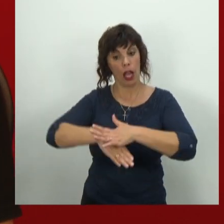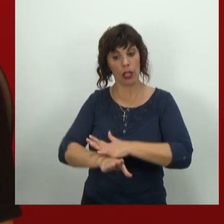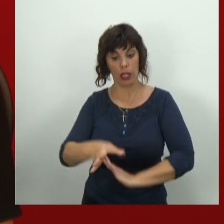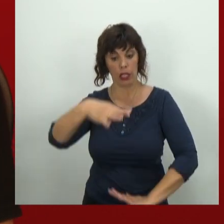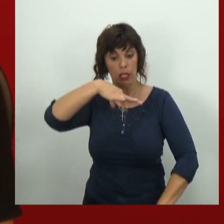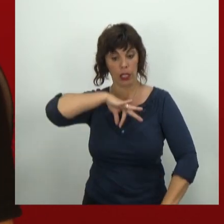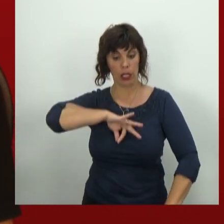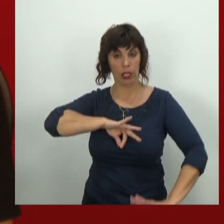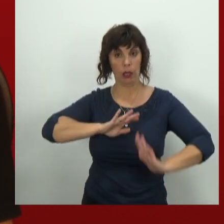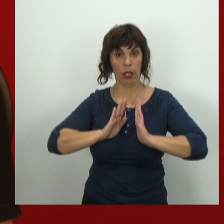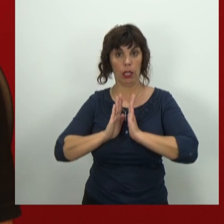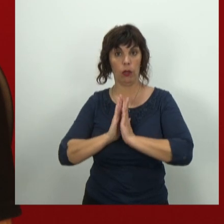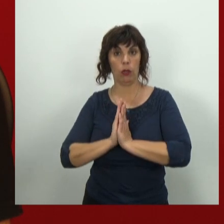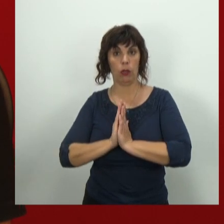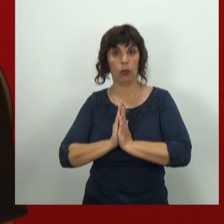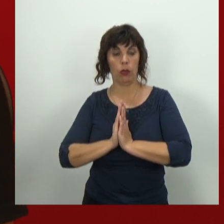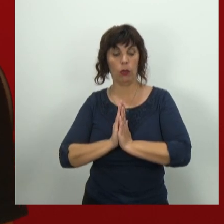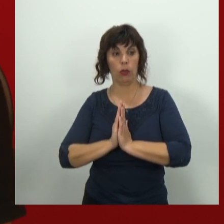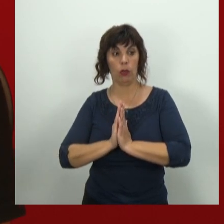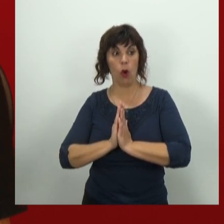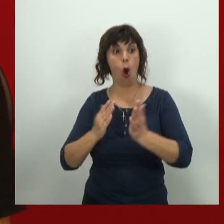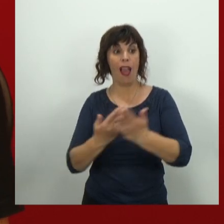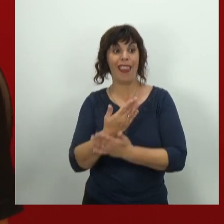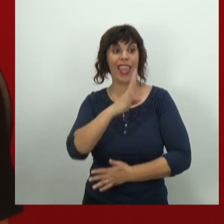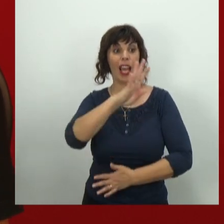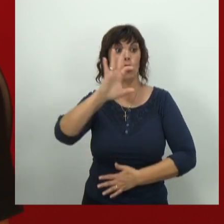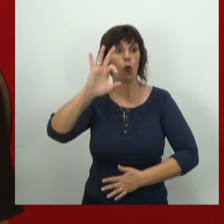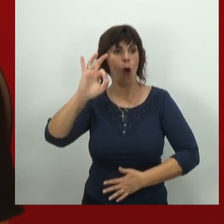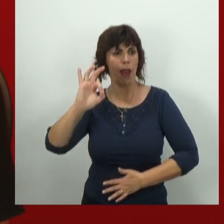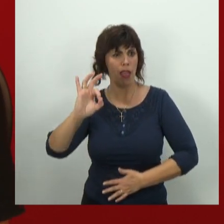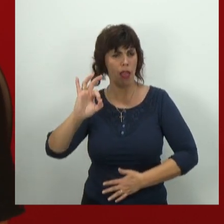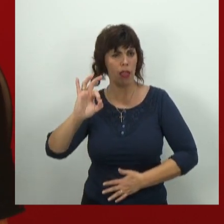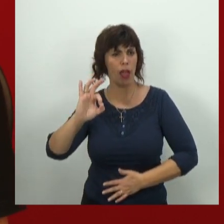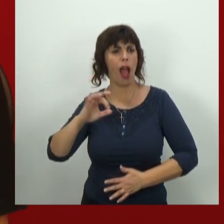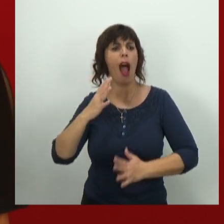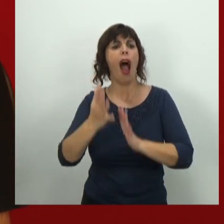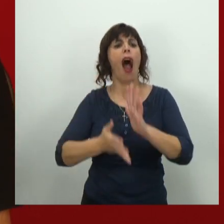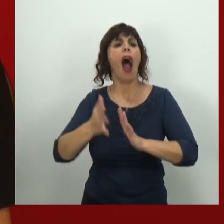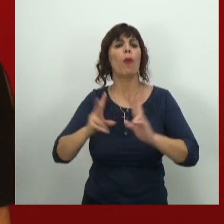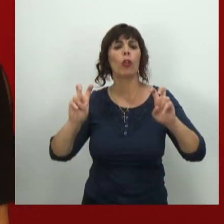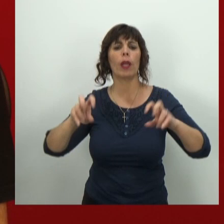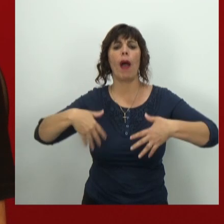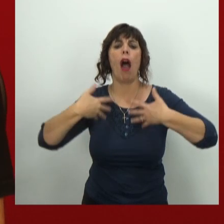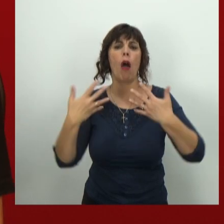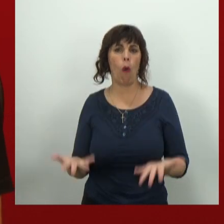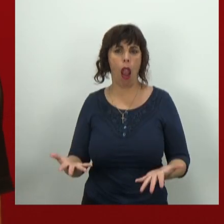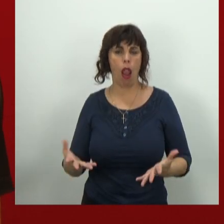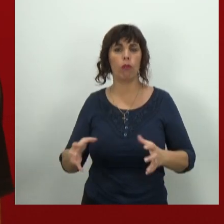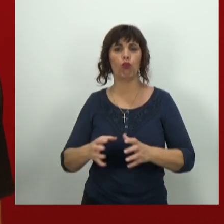Santo, Él le habló 40 días sobre el reino de